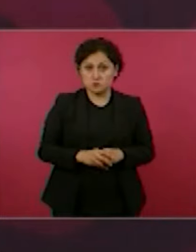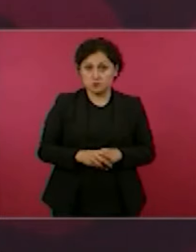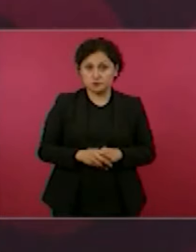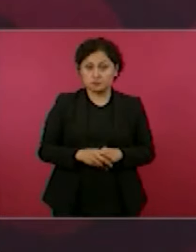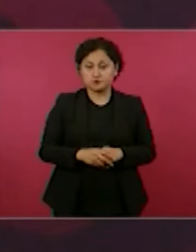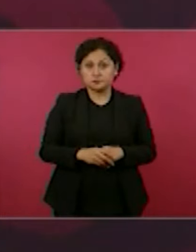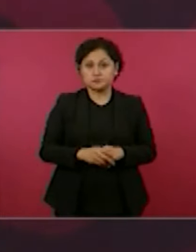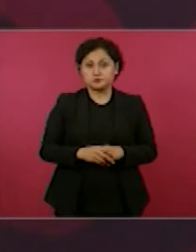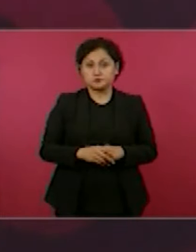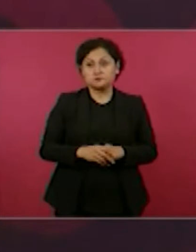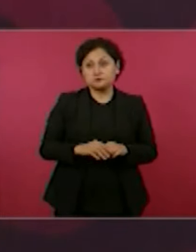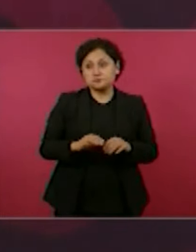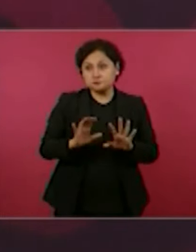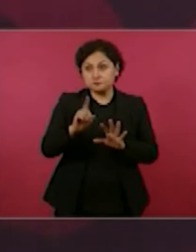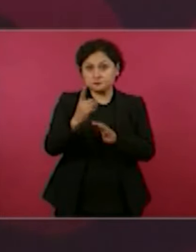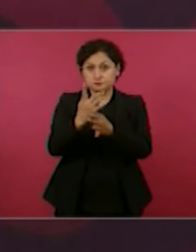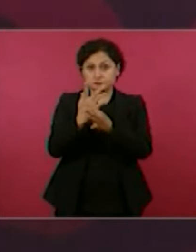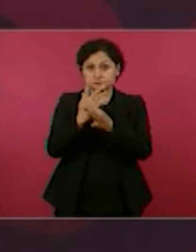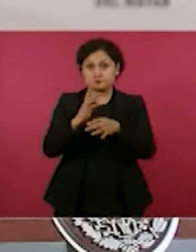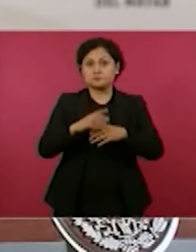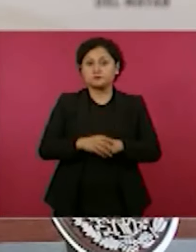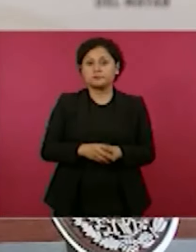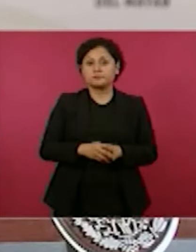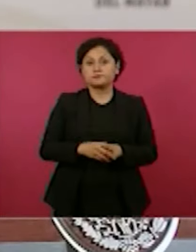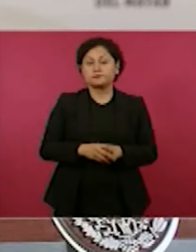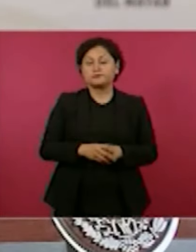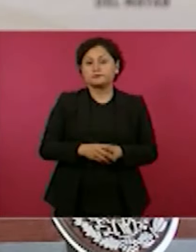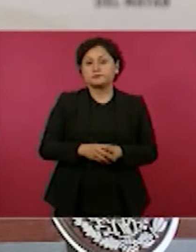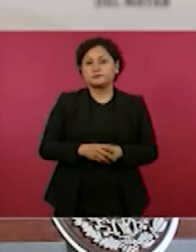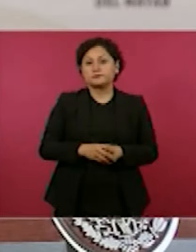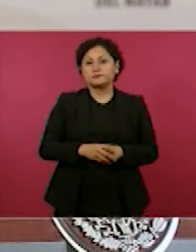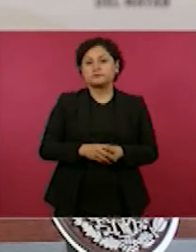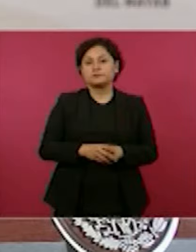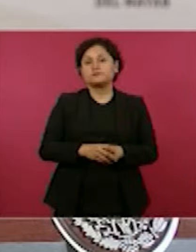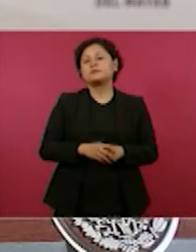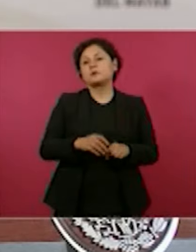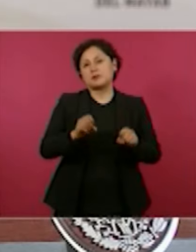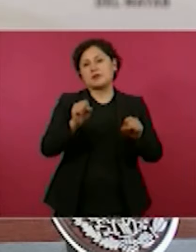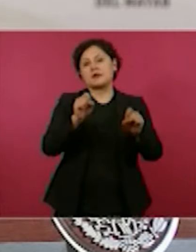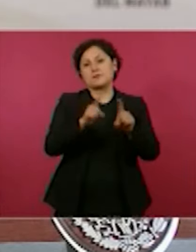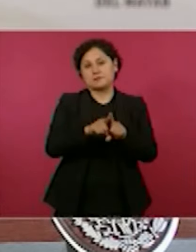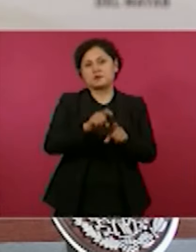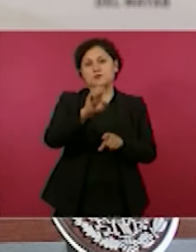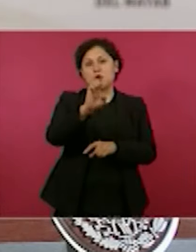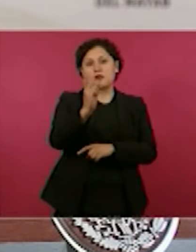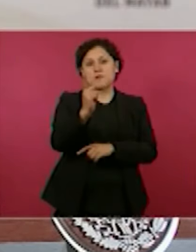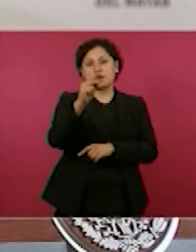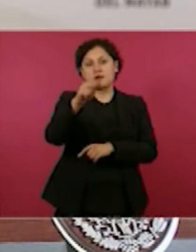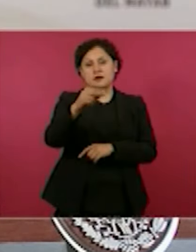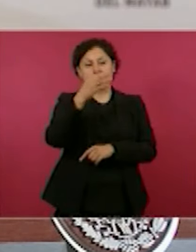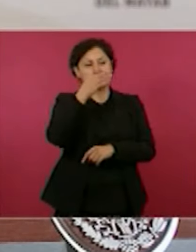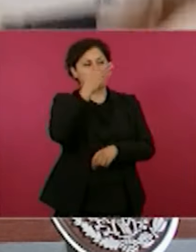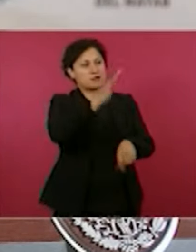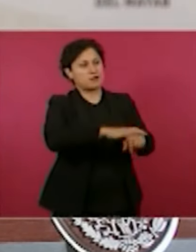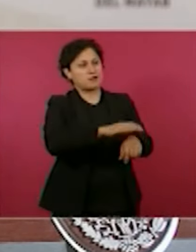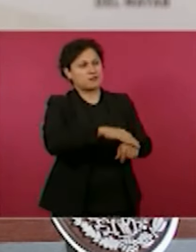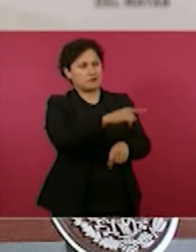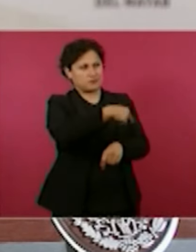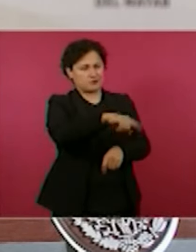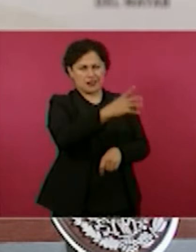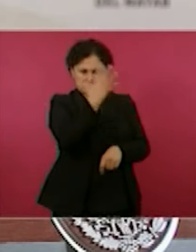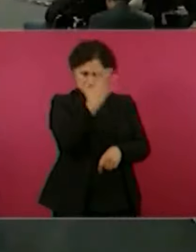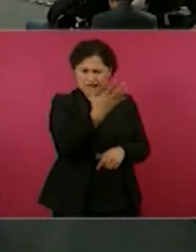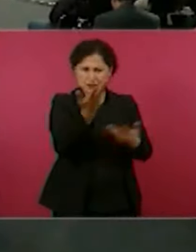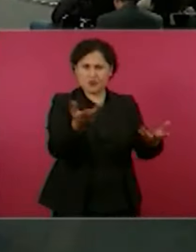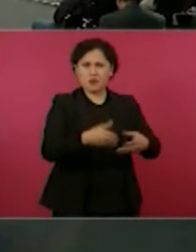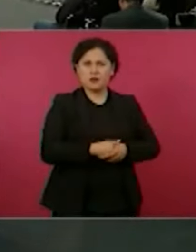y pues y hoy amanece 50, mejor. Hoy 53.9, son décimas nada más, te había recordado que ya se mueve